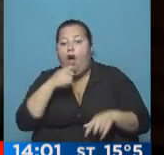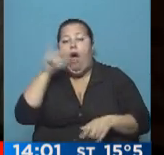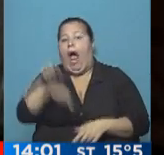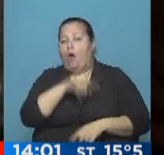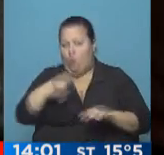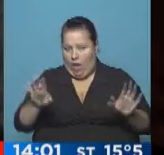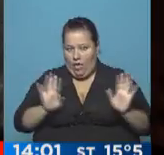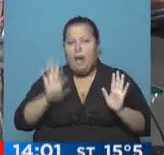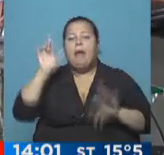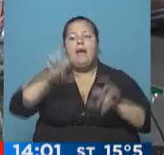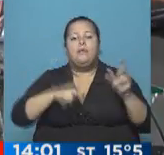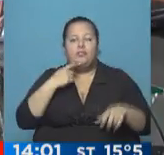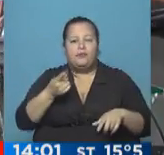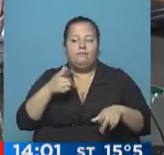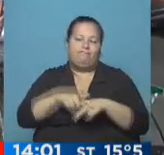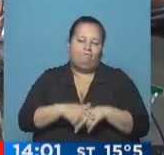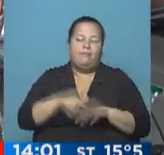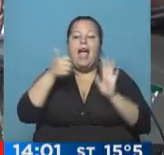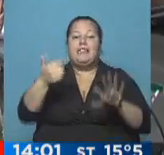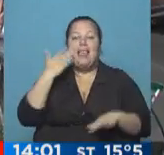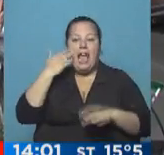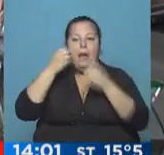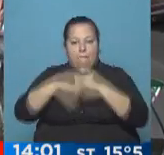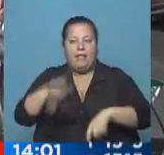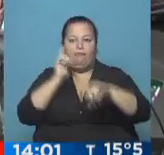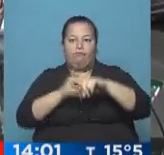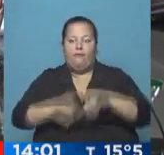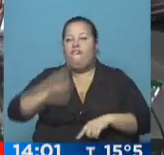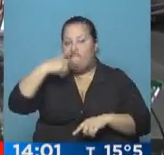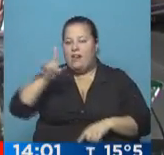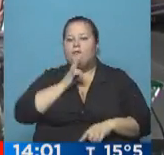nulo. Pero la gente manifiesta. A las 6 de la tarde comienza el escrutinio definitivo en Tucumán. Nos va...